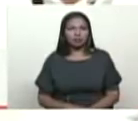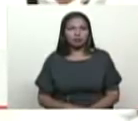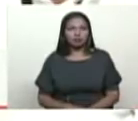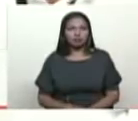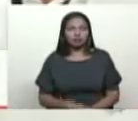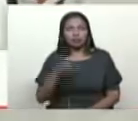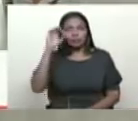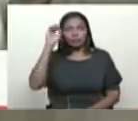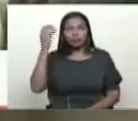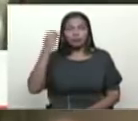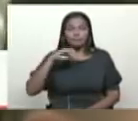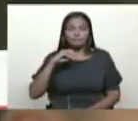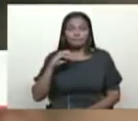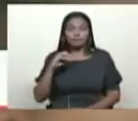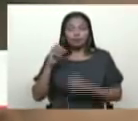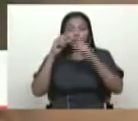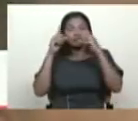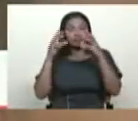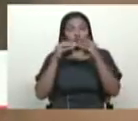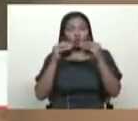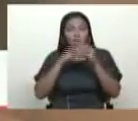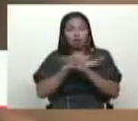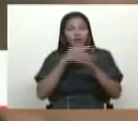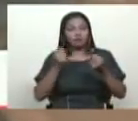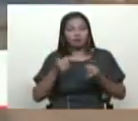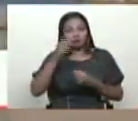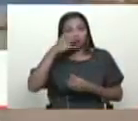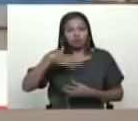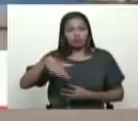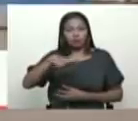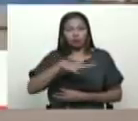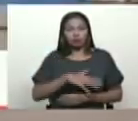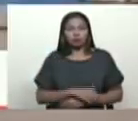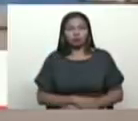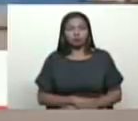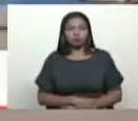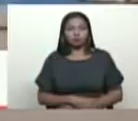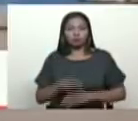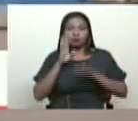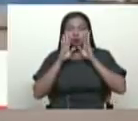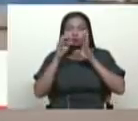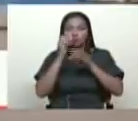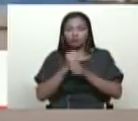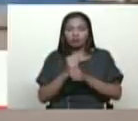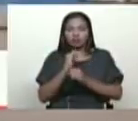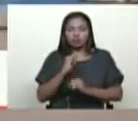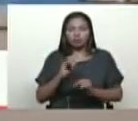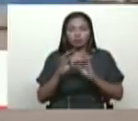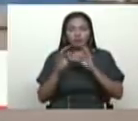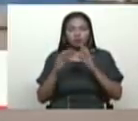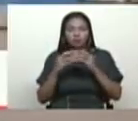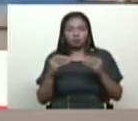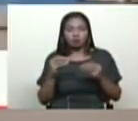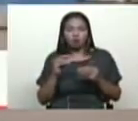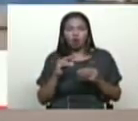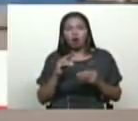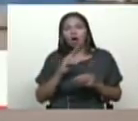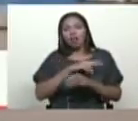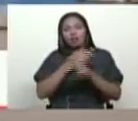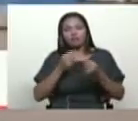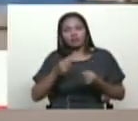Aprender a despertar las fuerzas del pueblo y confiar en las fuerzas del pueblo. Solo las fuerzas del